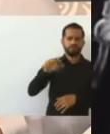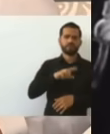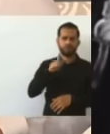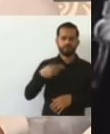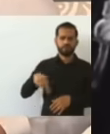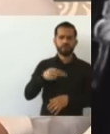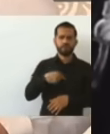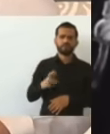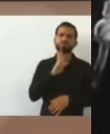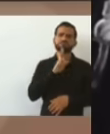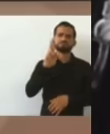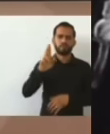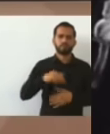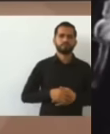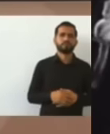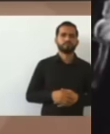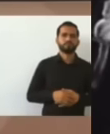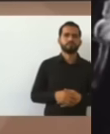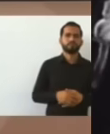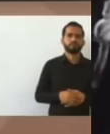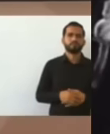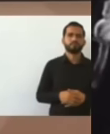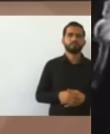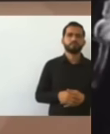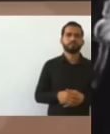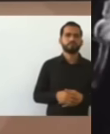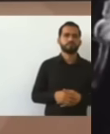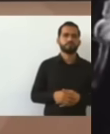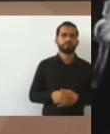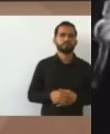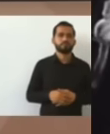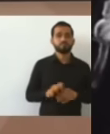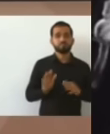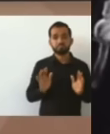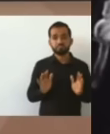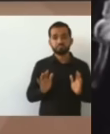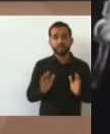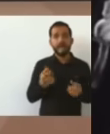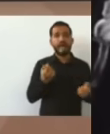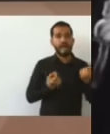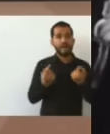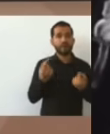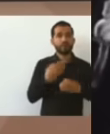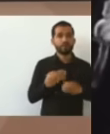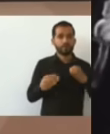información. Hay elementos que se podrán dar y podrán demostrarse.